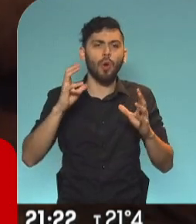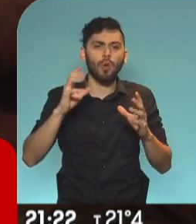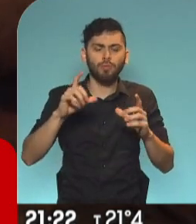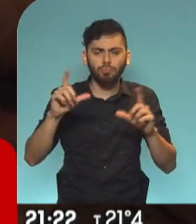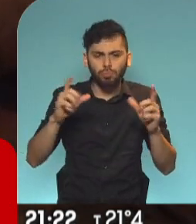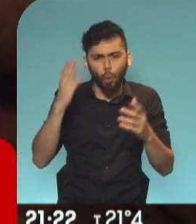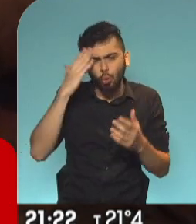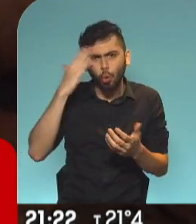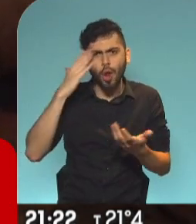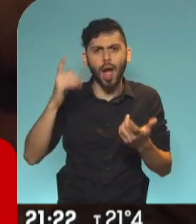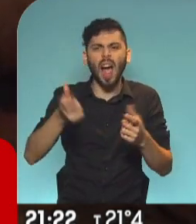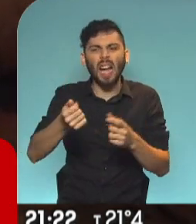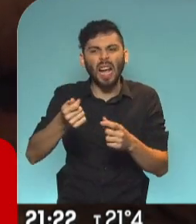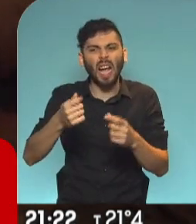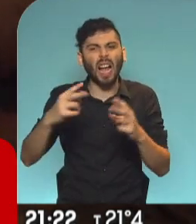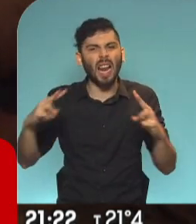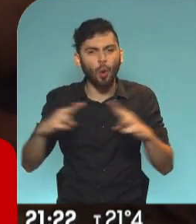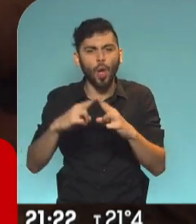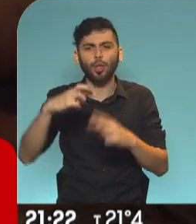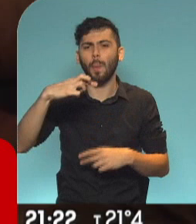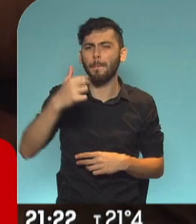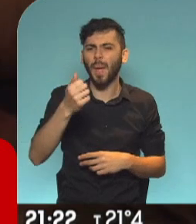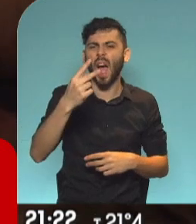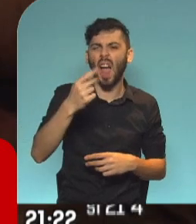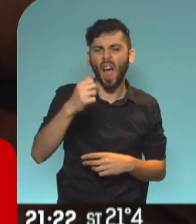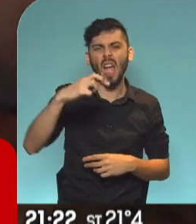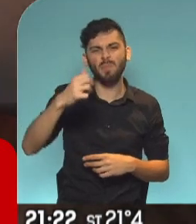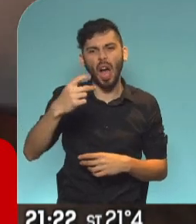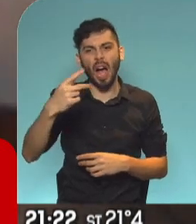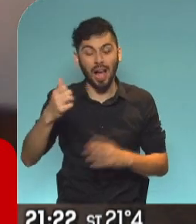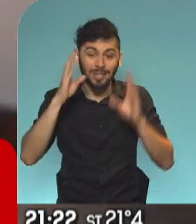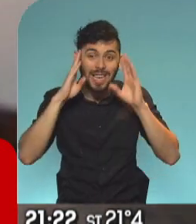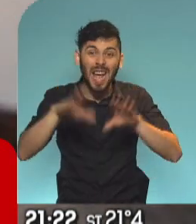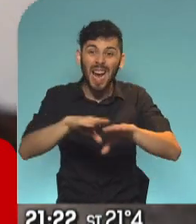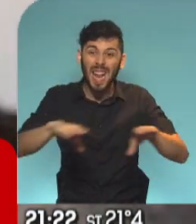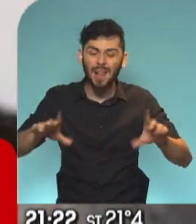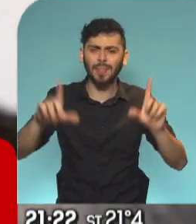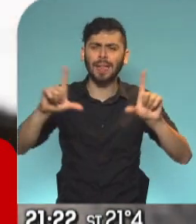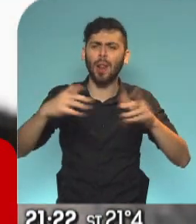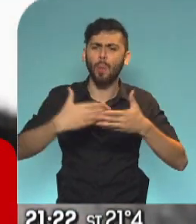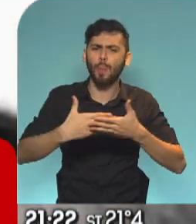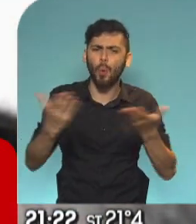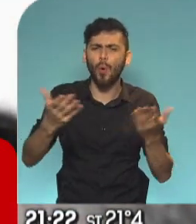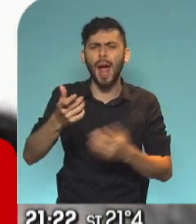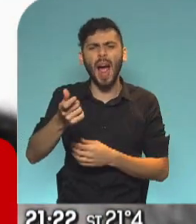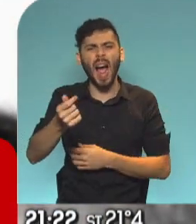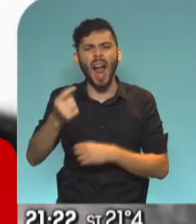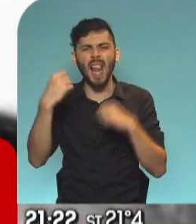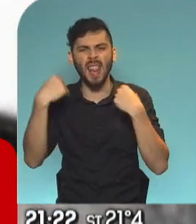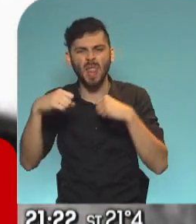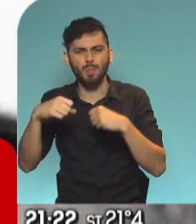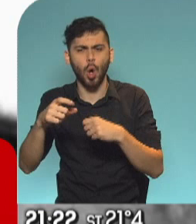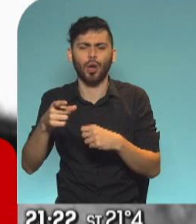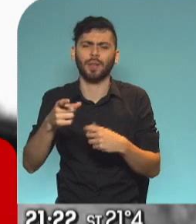Canal Encuentro, Paca Paca como canal para nuestros niños, la televisión pública, canales de deporte, la